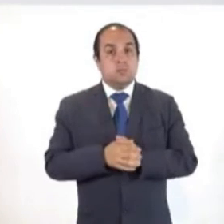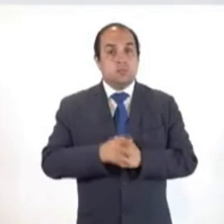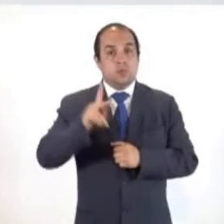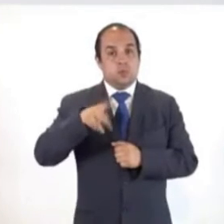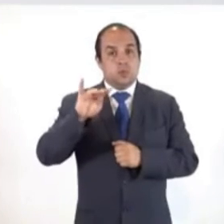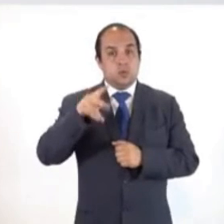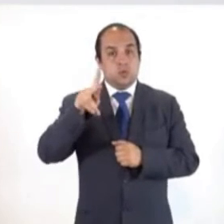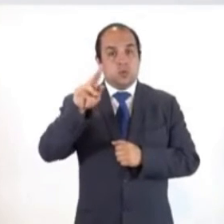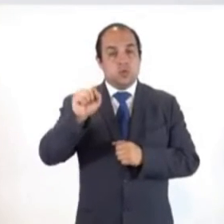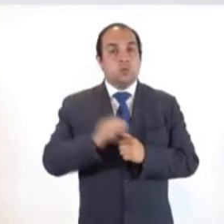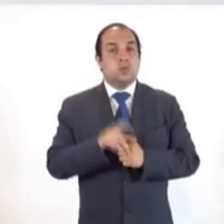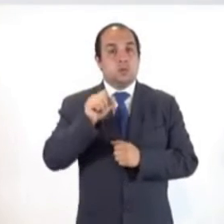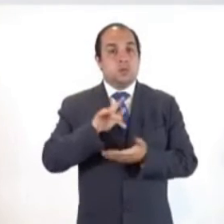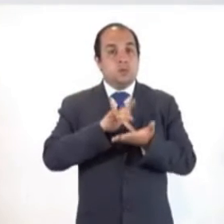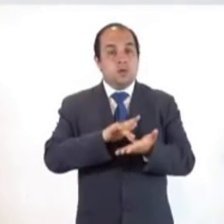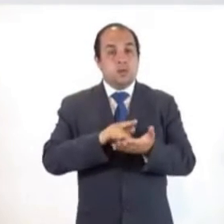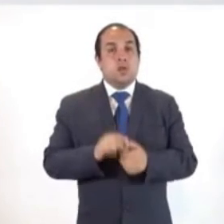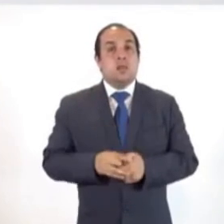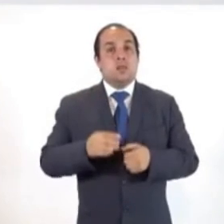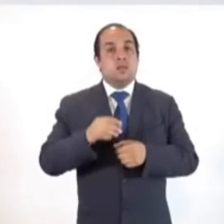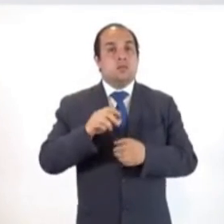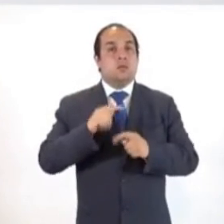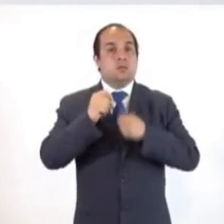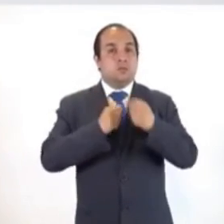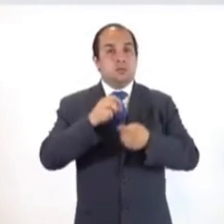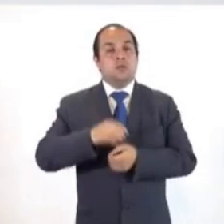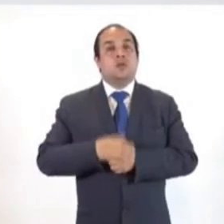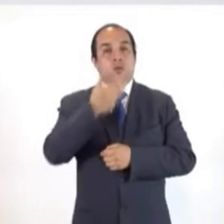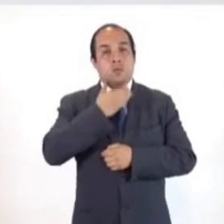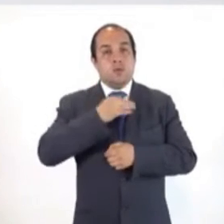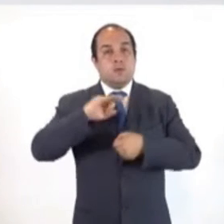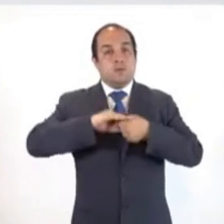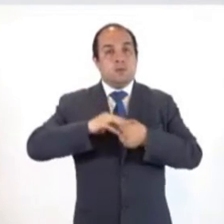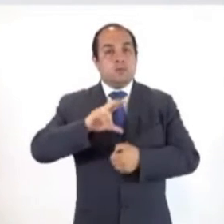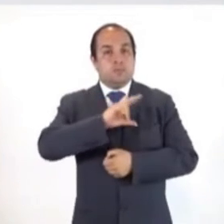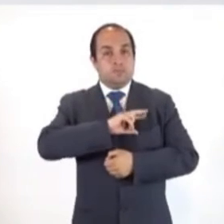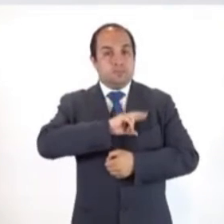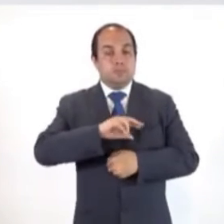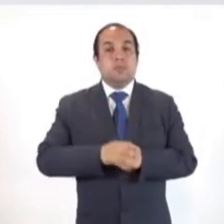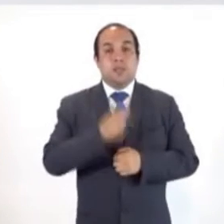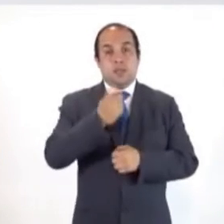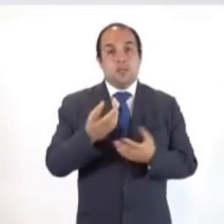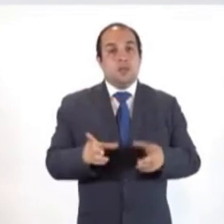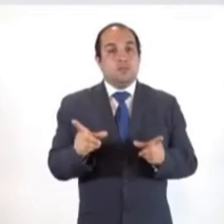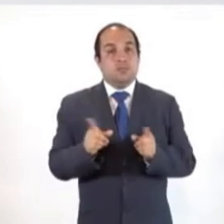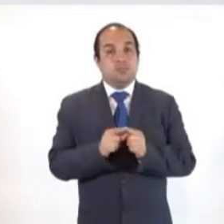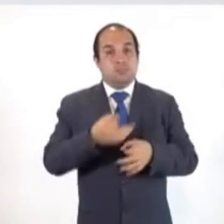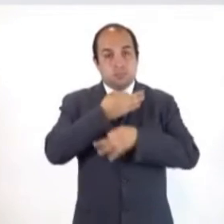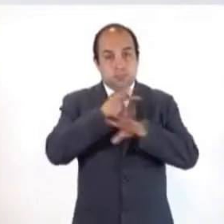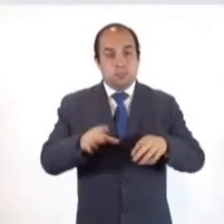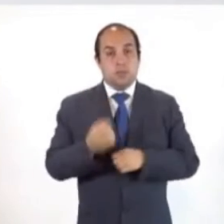los kioscos que están apoyando tiendas comerciales y farmacias privadas. Este sería el comunicado